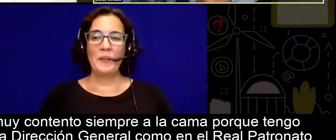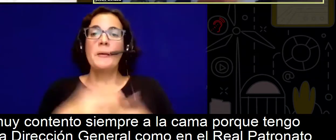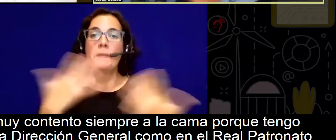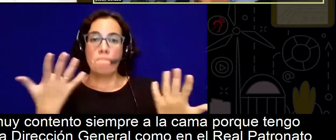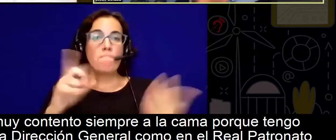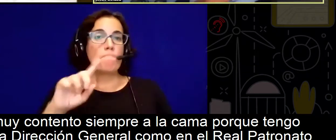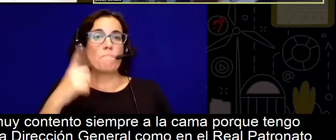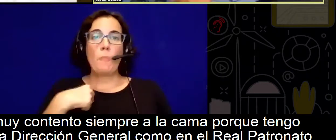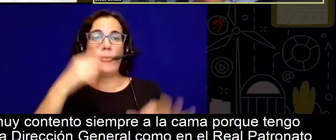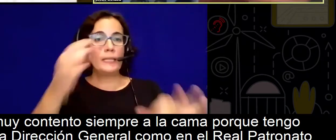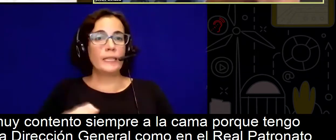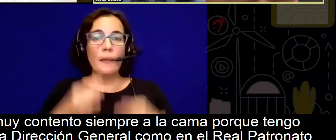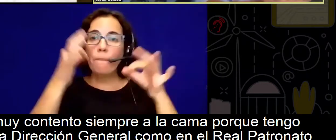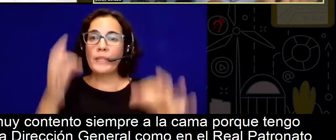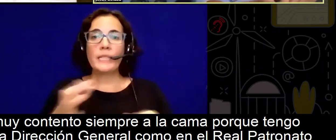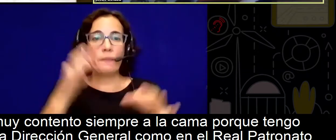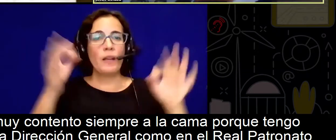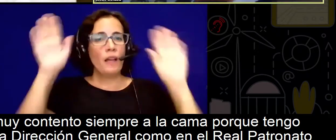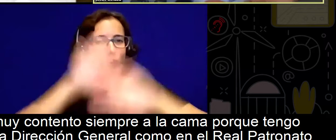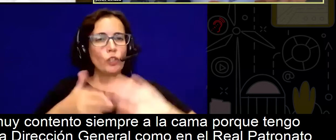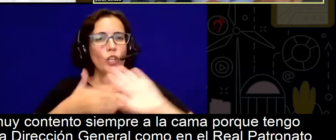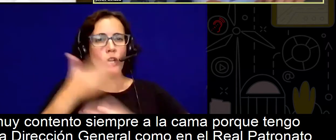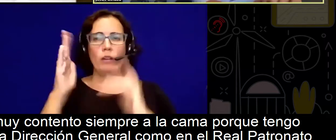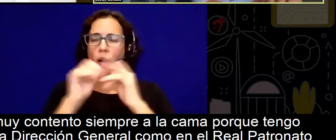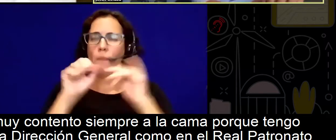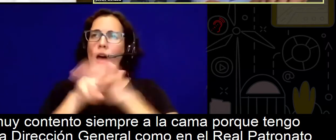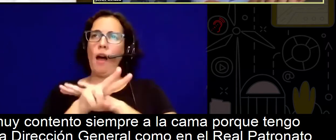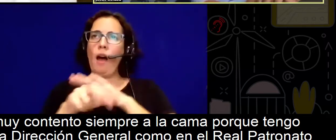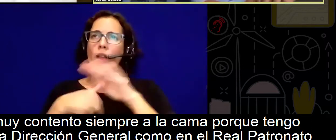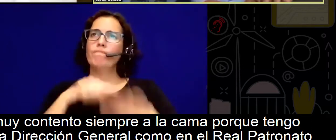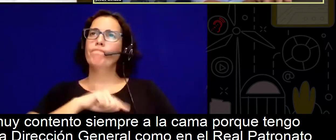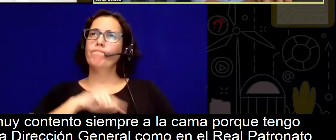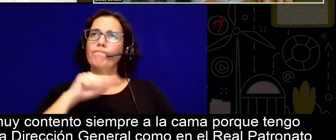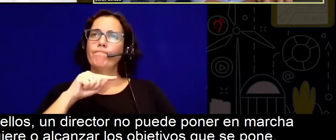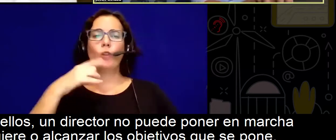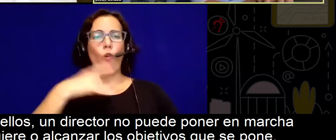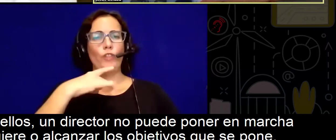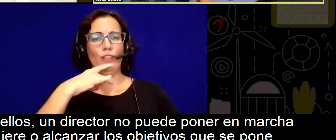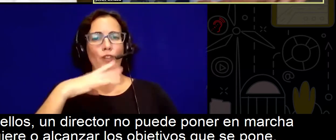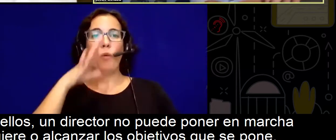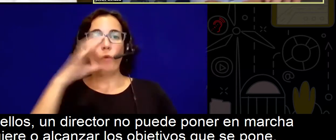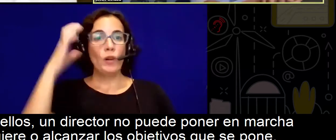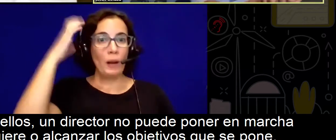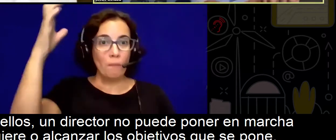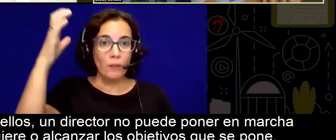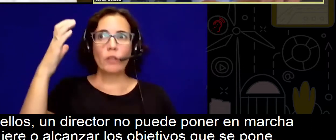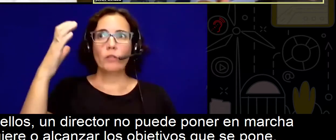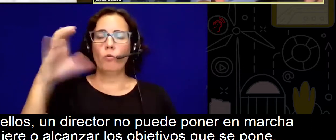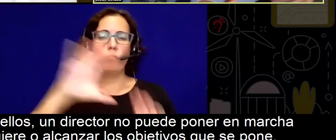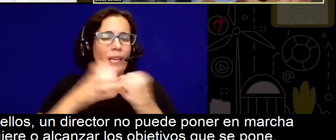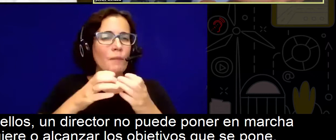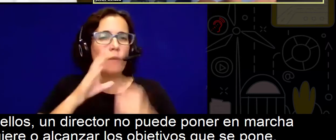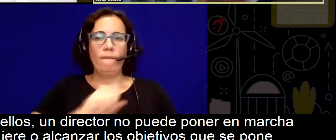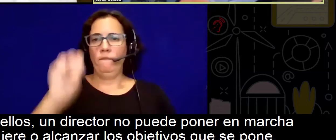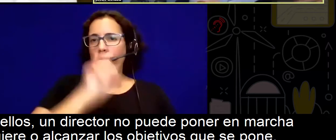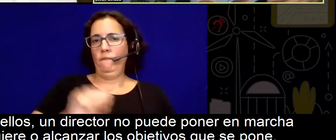contento siempre a la cama porque es verdad que tengo un equipo, tú lo conoces, tanto en la Dirección General como en el Real Patronato, maravilloso, ¿no? Y que sin ellos,